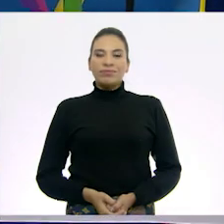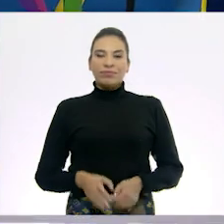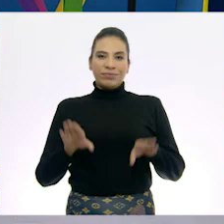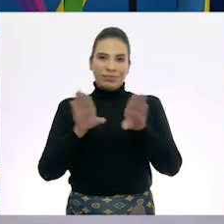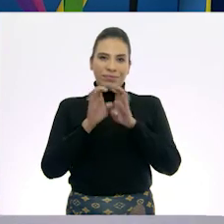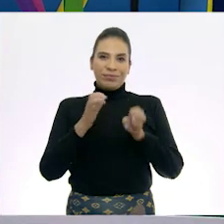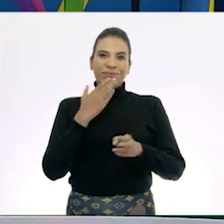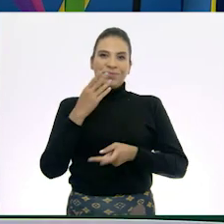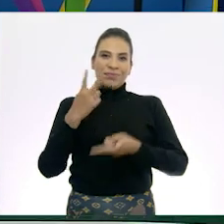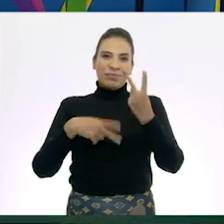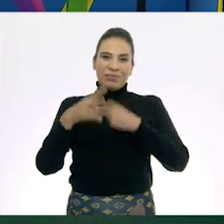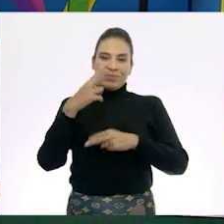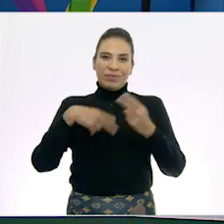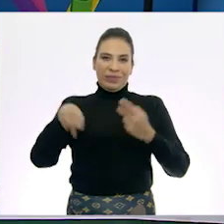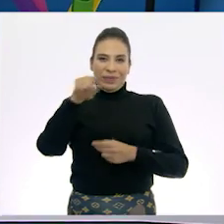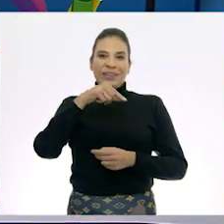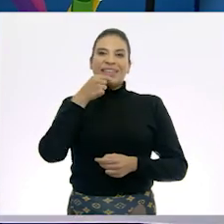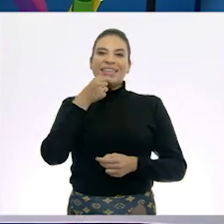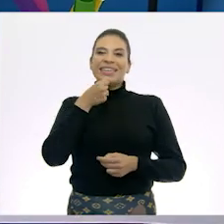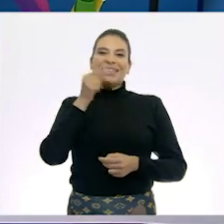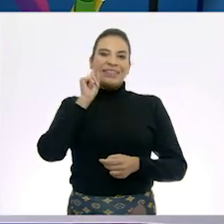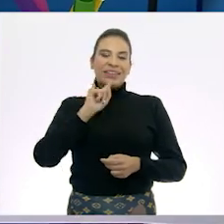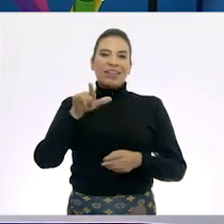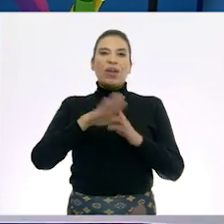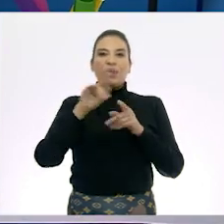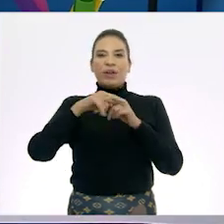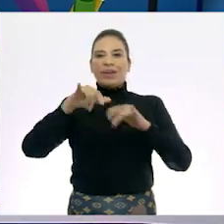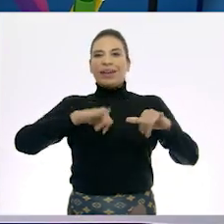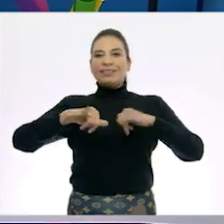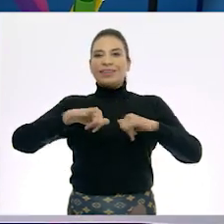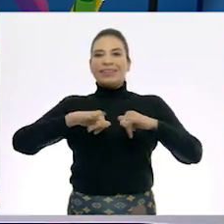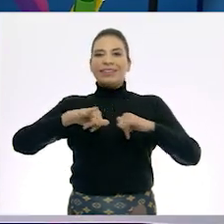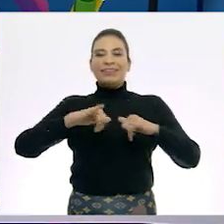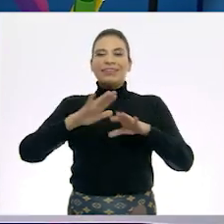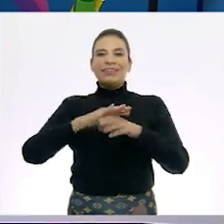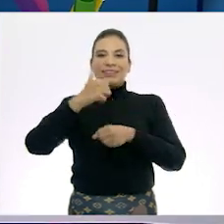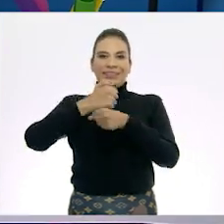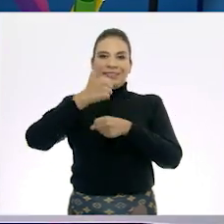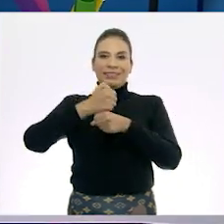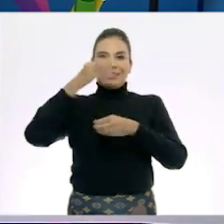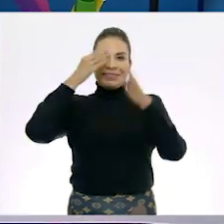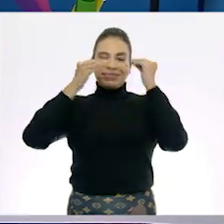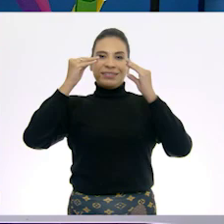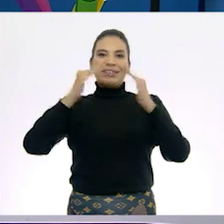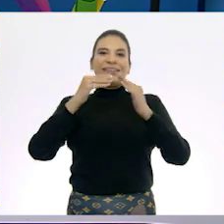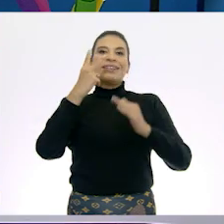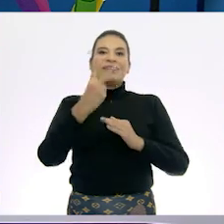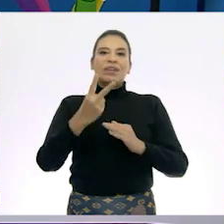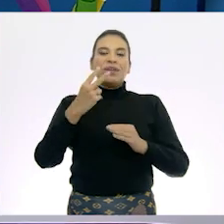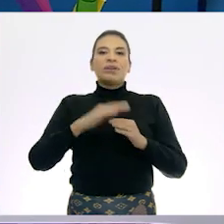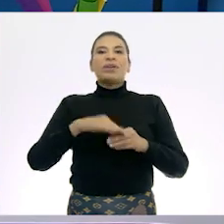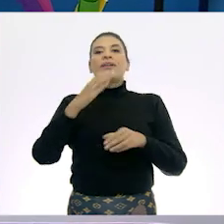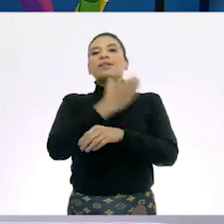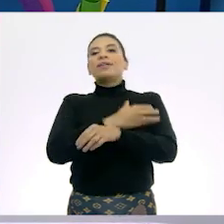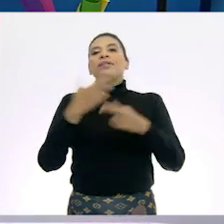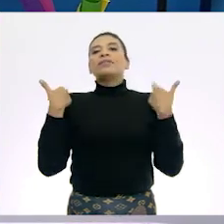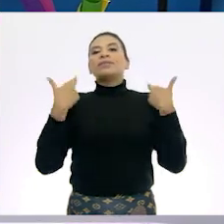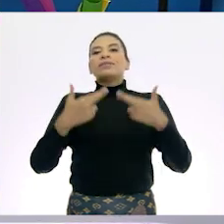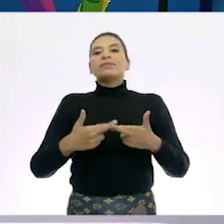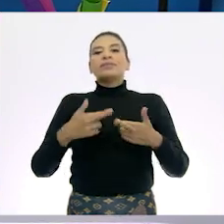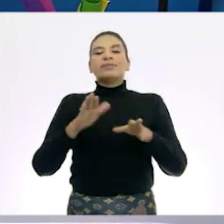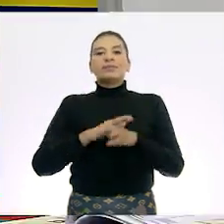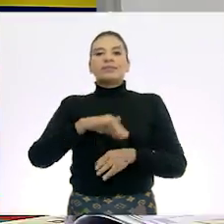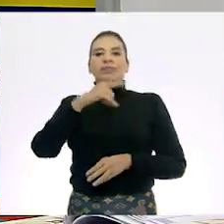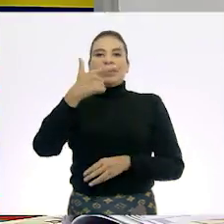¿Cómo están? Bienvenidas y bienvenidos a su sesión de geografía para sexto grado en Aprende en Casa 2. Y ya me acompaña la maestra